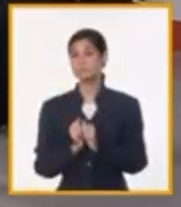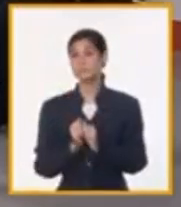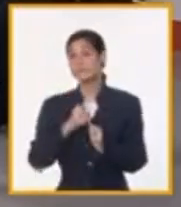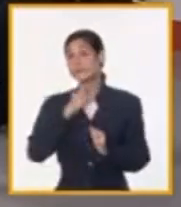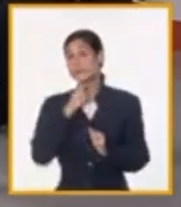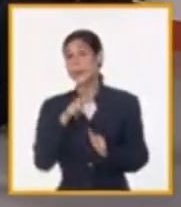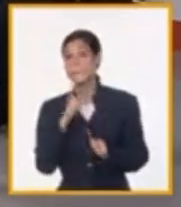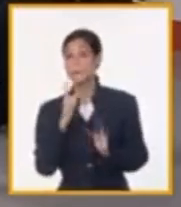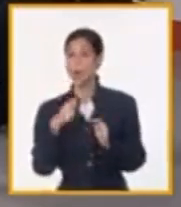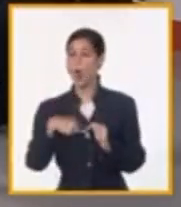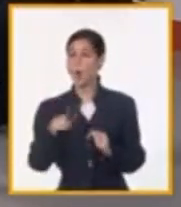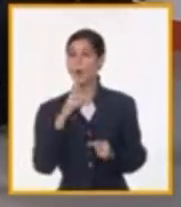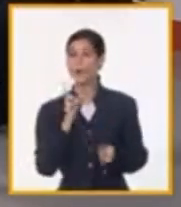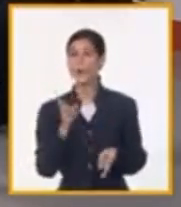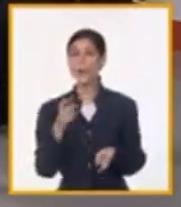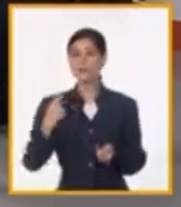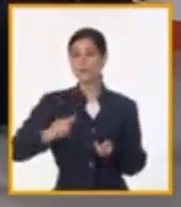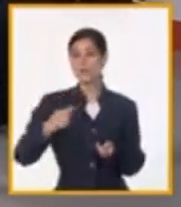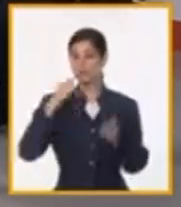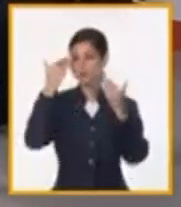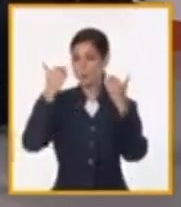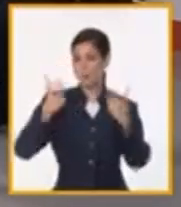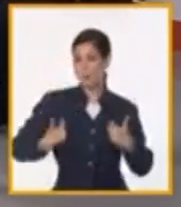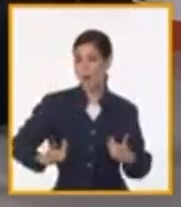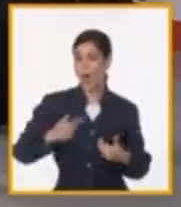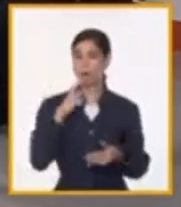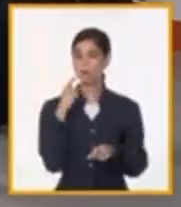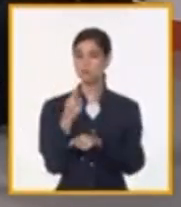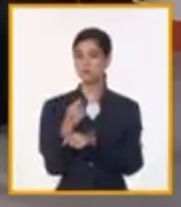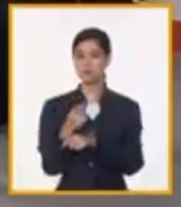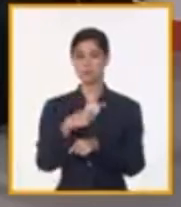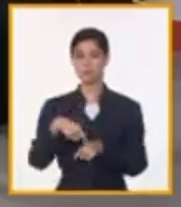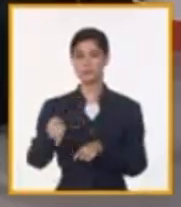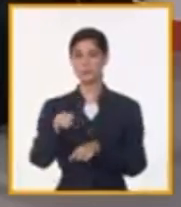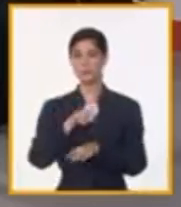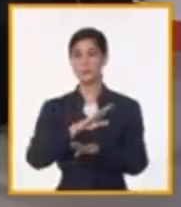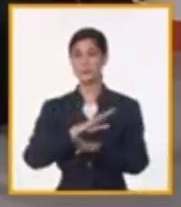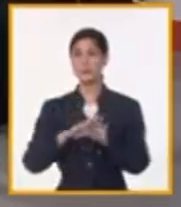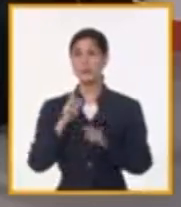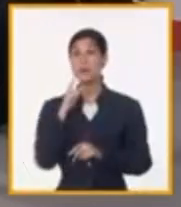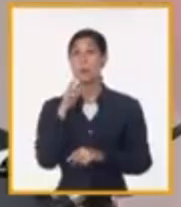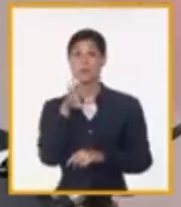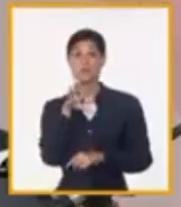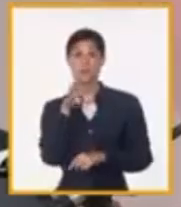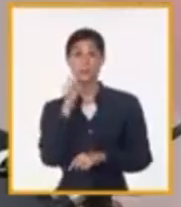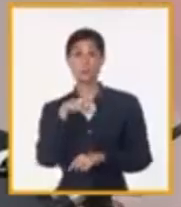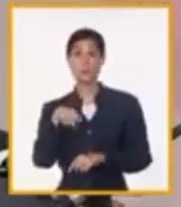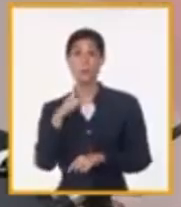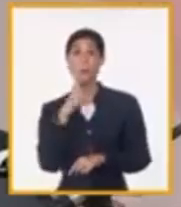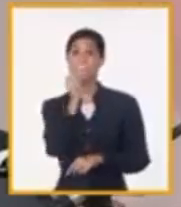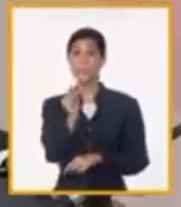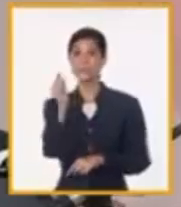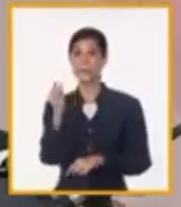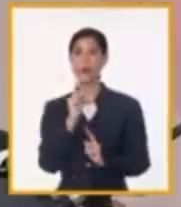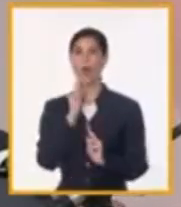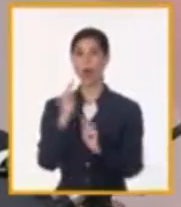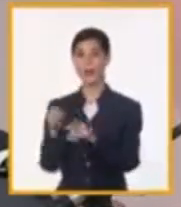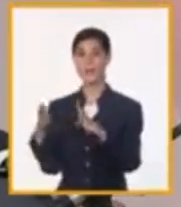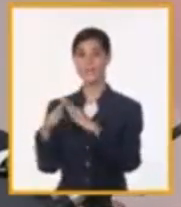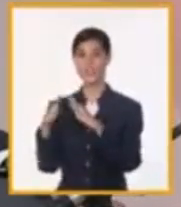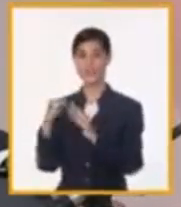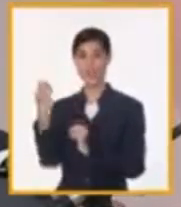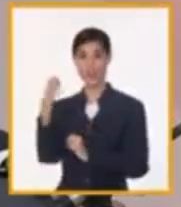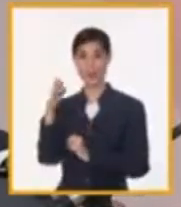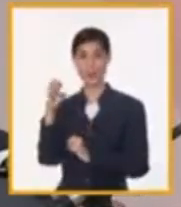de Derechos Humanos esa serie de cosas y a mí siempre me viene a la cabeza de hecho conozco gente que vive en Ecuador y dicen tan diferente Que er el país cuando